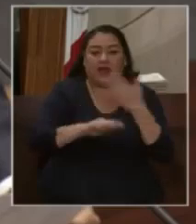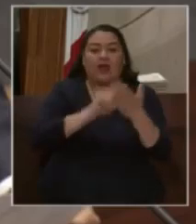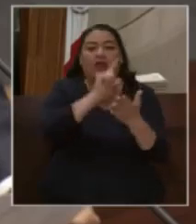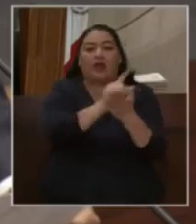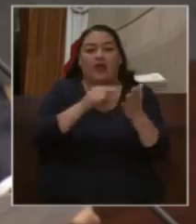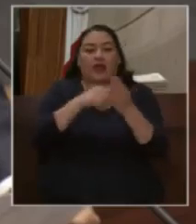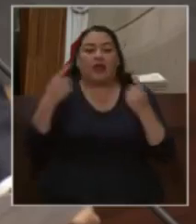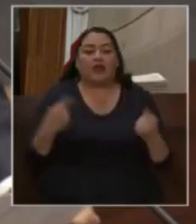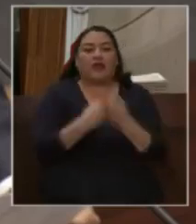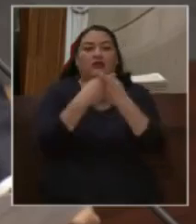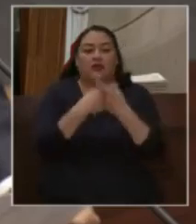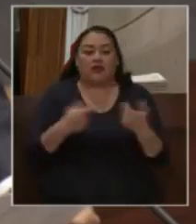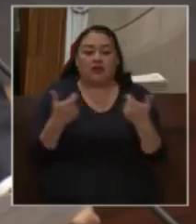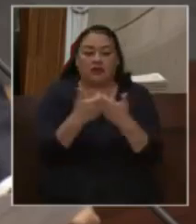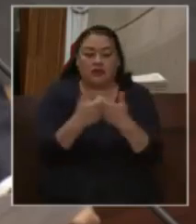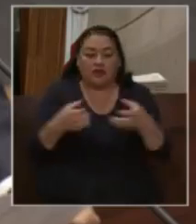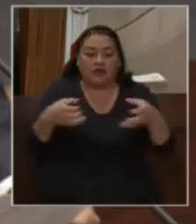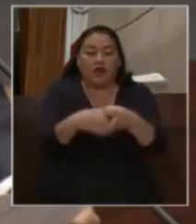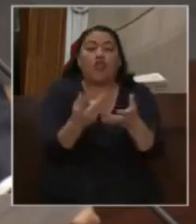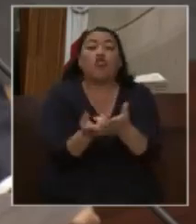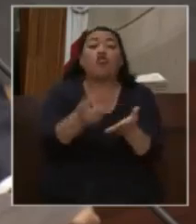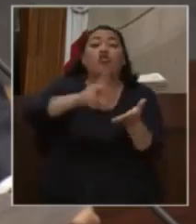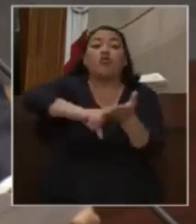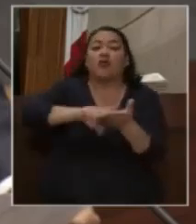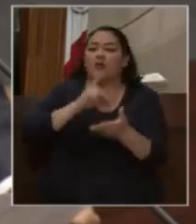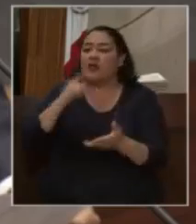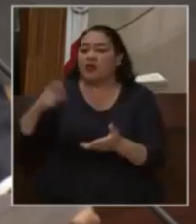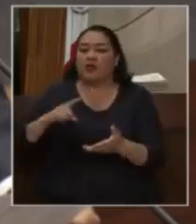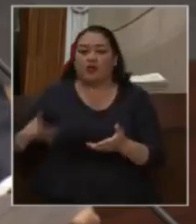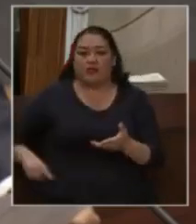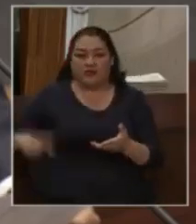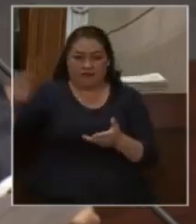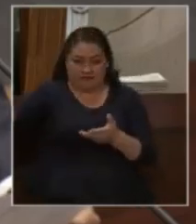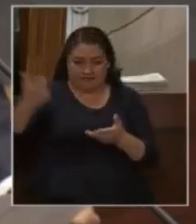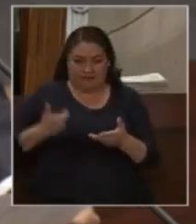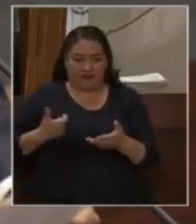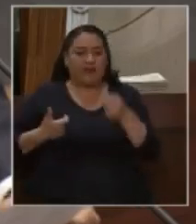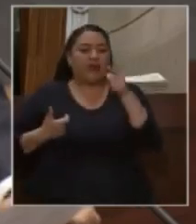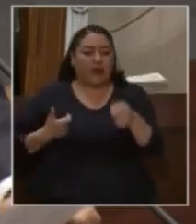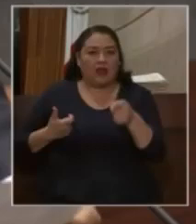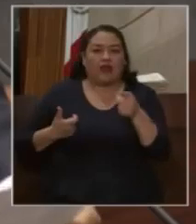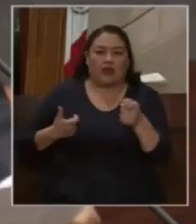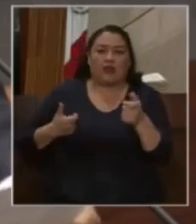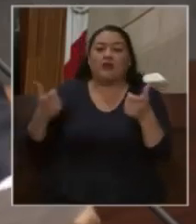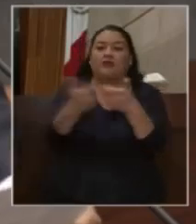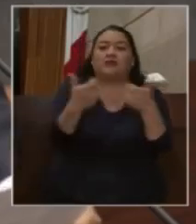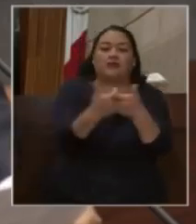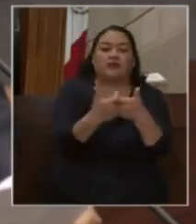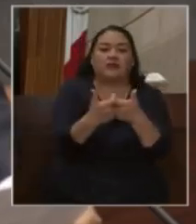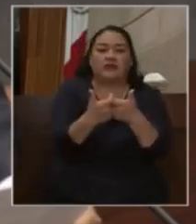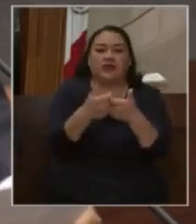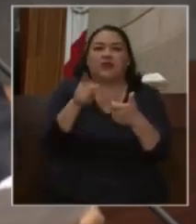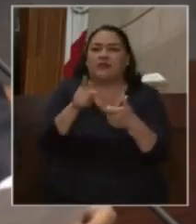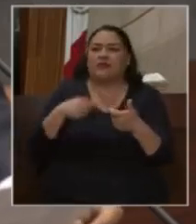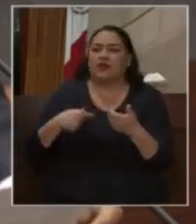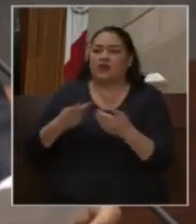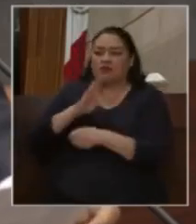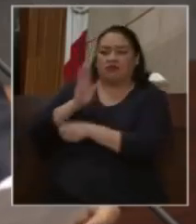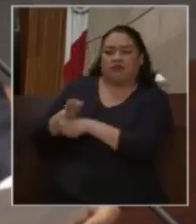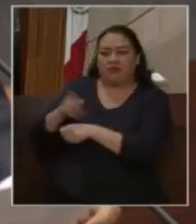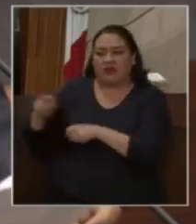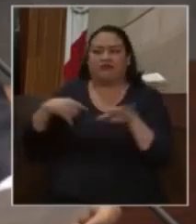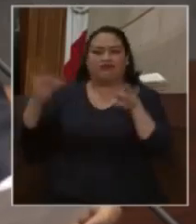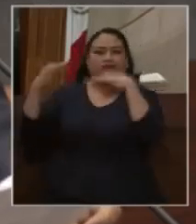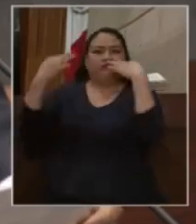por consiguiente un financiamiento paralelo de Morena sin determinar el beneficio al partido, lo que en sí mismo hace incongruente la determinación. En